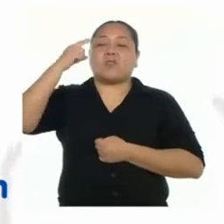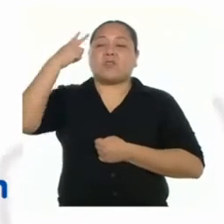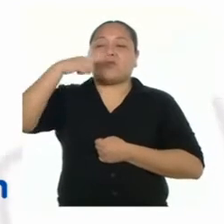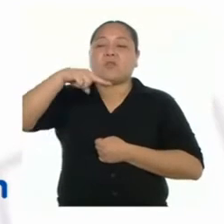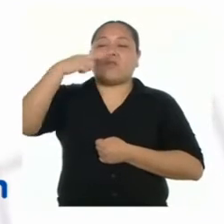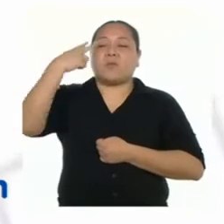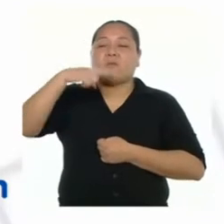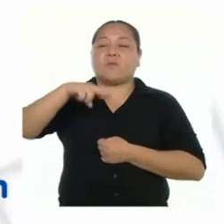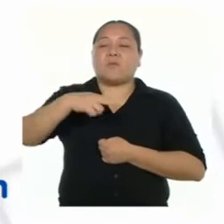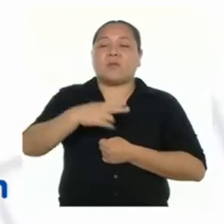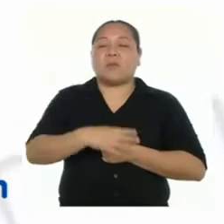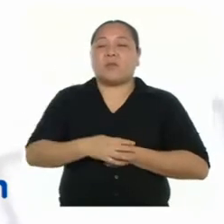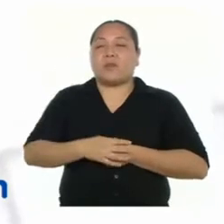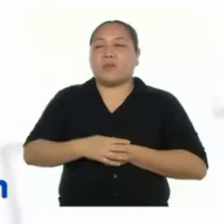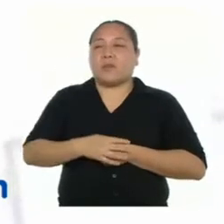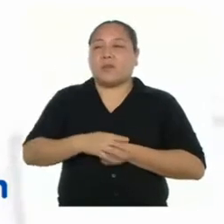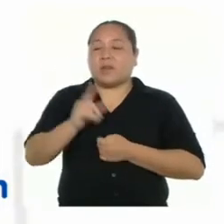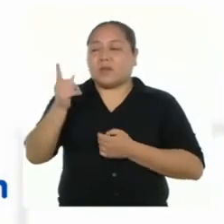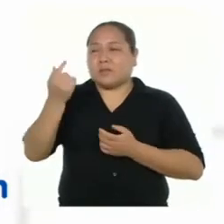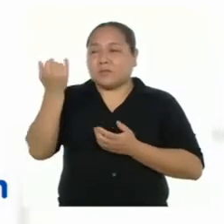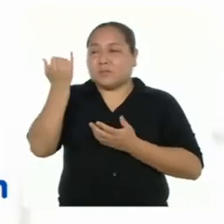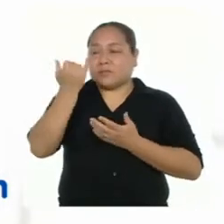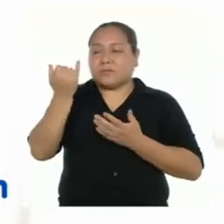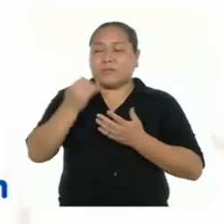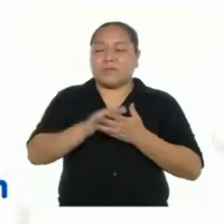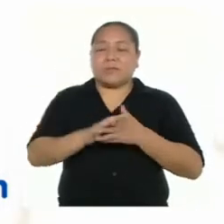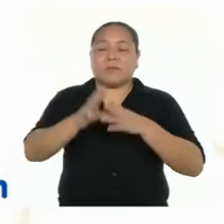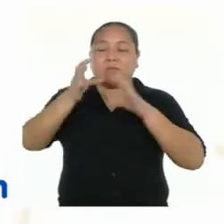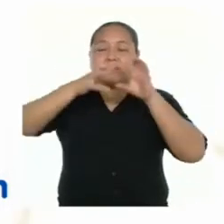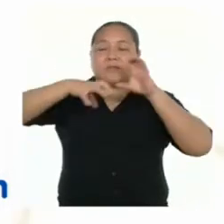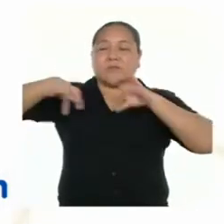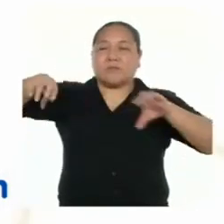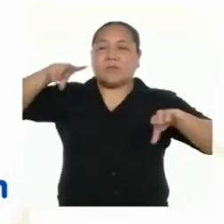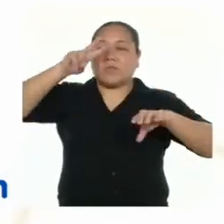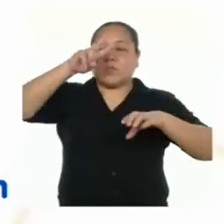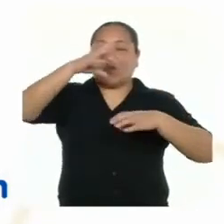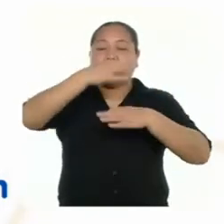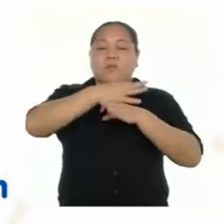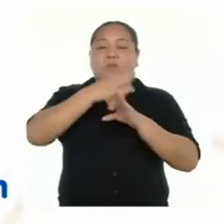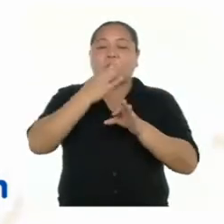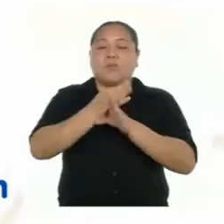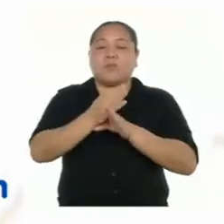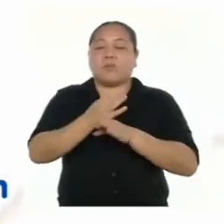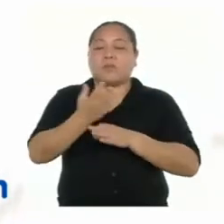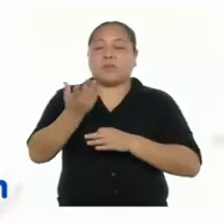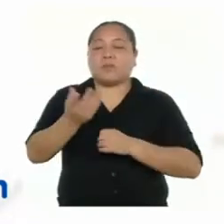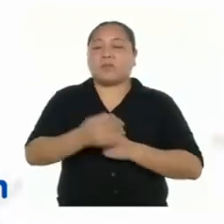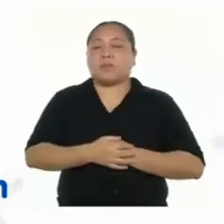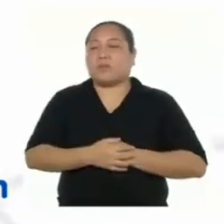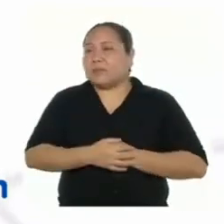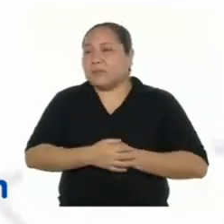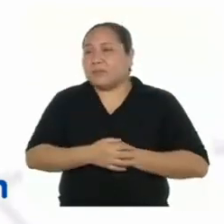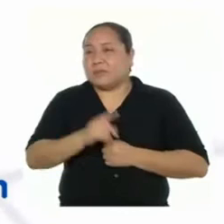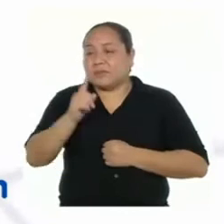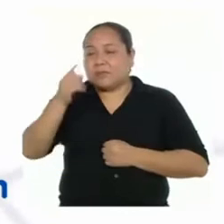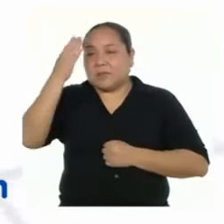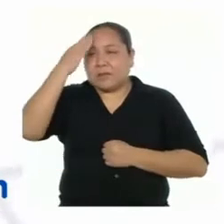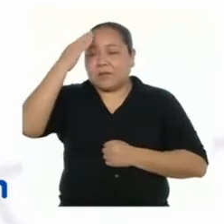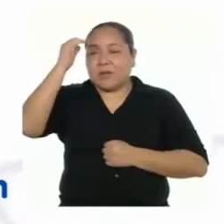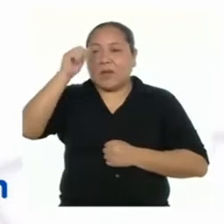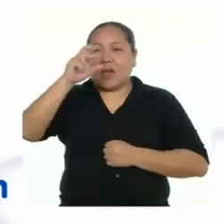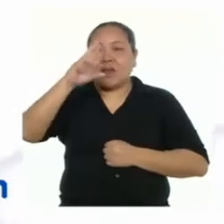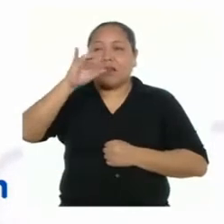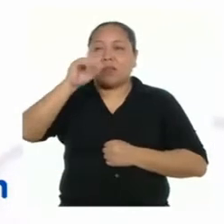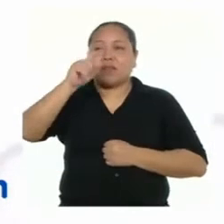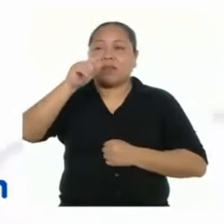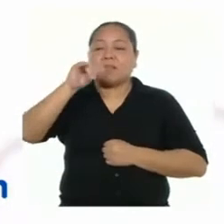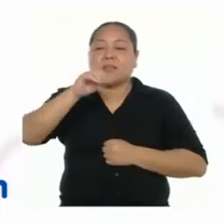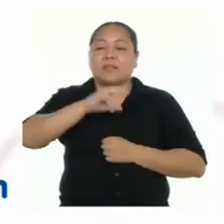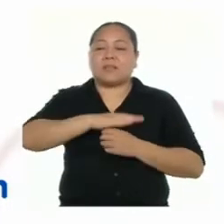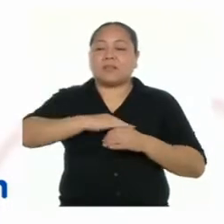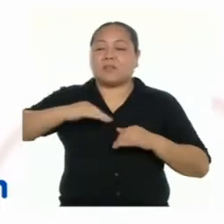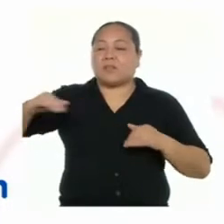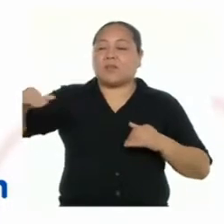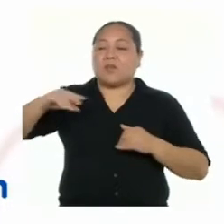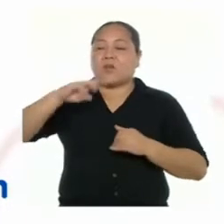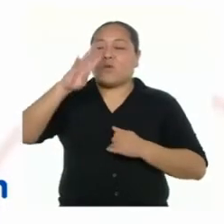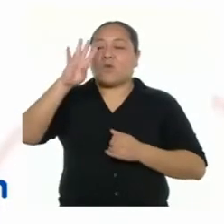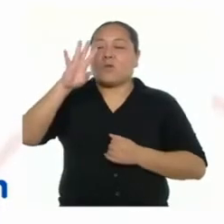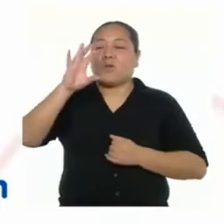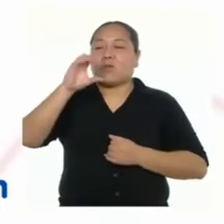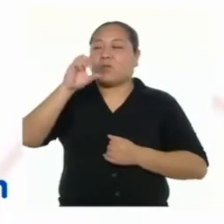figura. Diseña la descomposición en 2 dimensiones del cubo mostrado, sabiendo que su arista es de 4